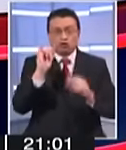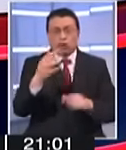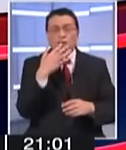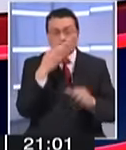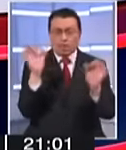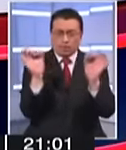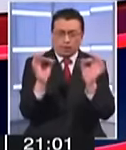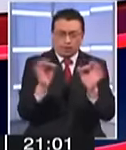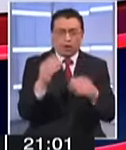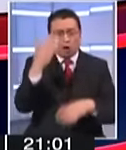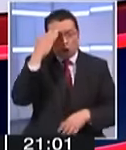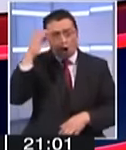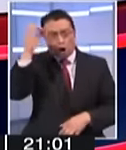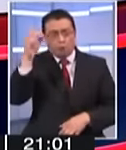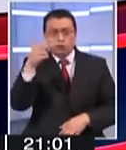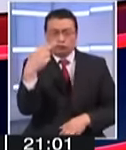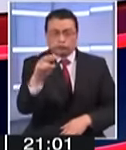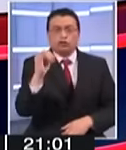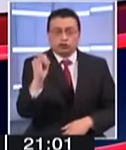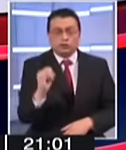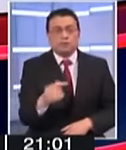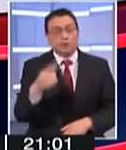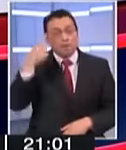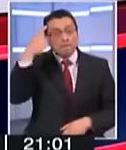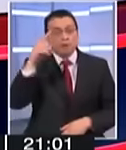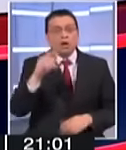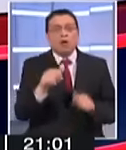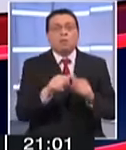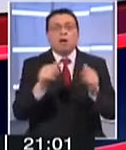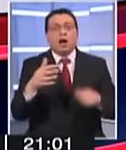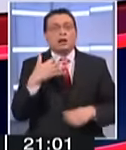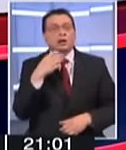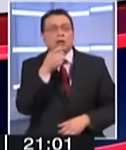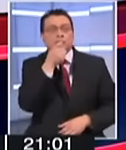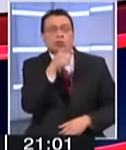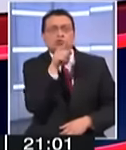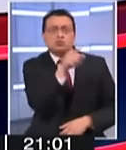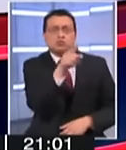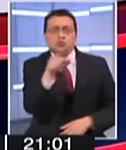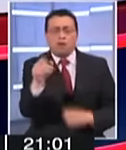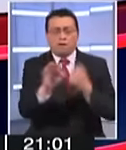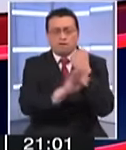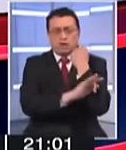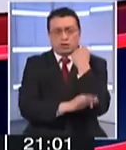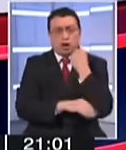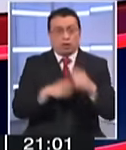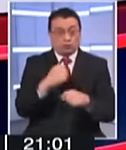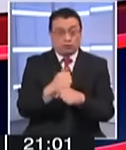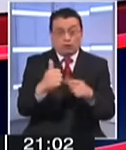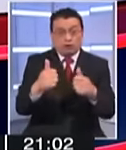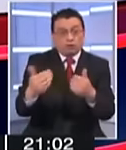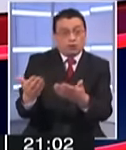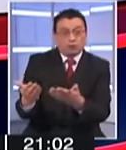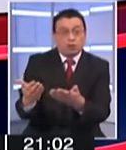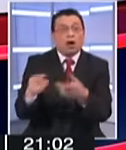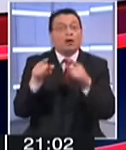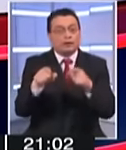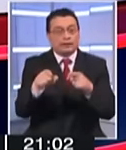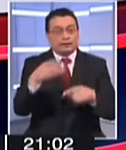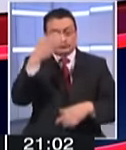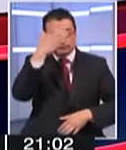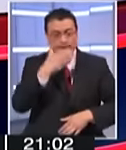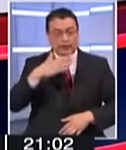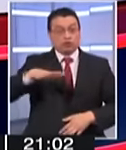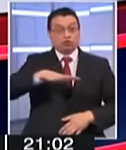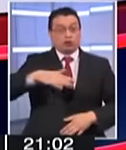sus opiniones sobre este caso, pero más que acusar a fiscales que están haciendo su trabajo, debería entender que su situación